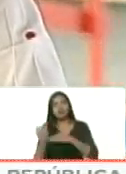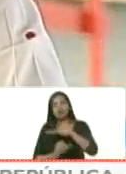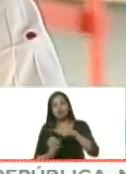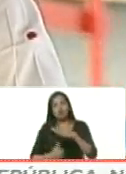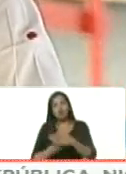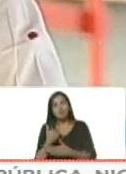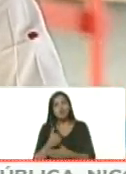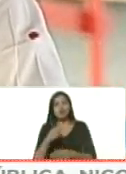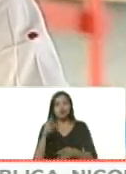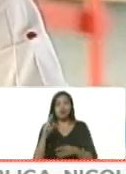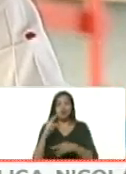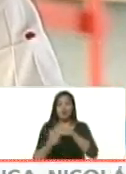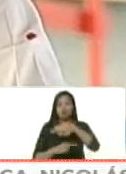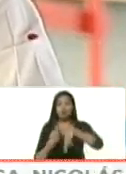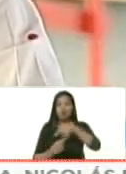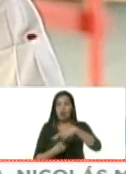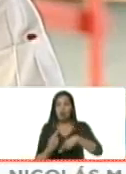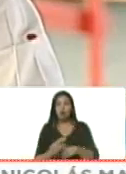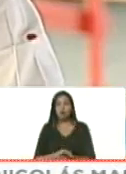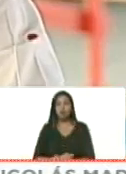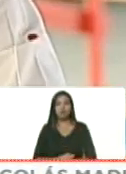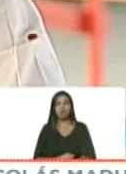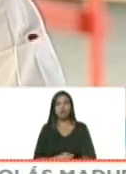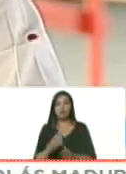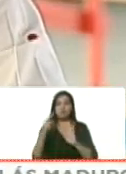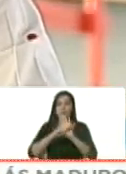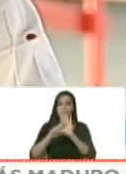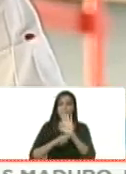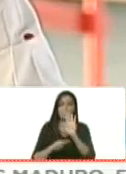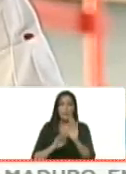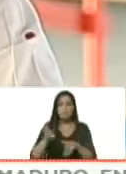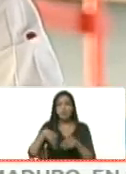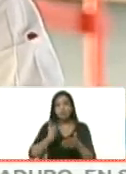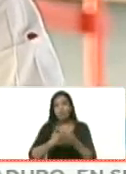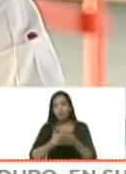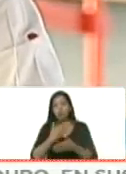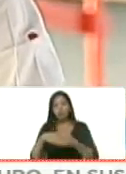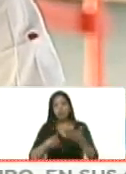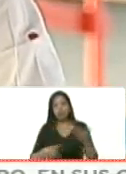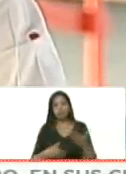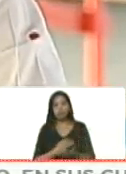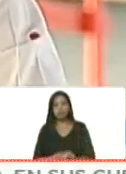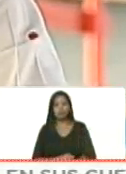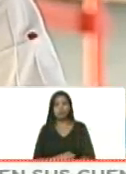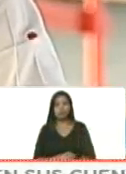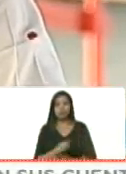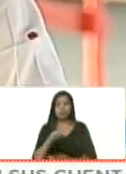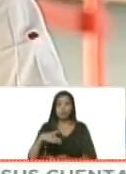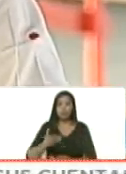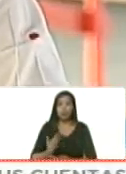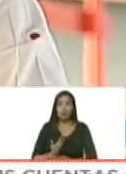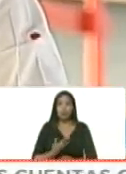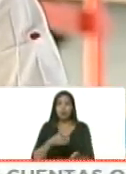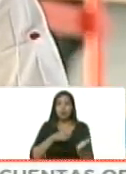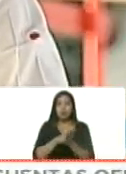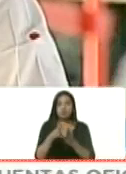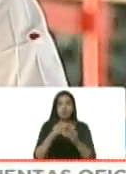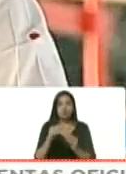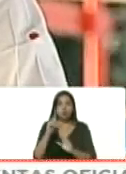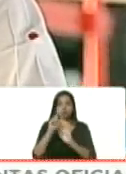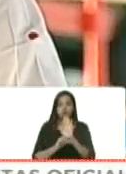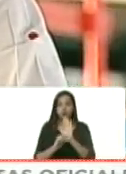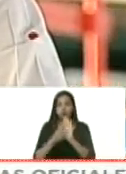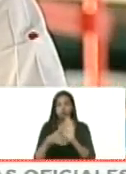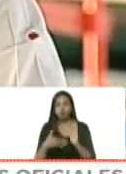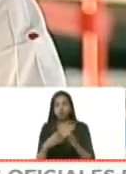gobierno revolucionario, elevó una serie de propuestas que se encuentran acá para poder garantizar, en primero, reducción de